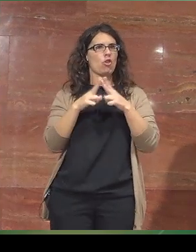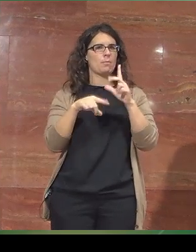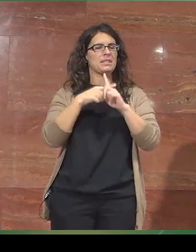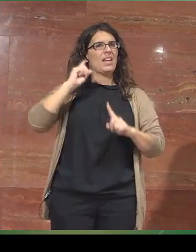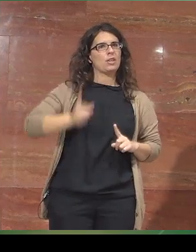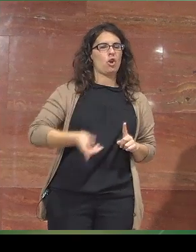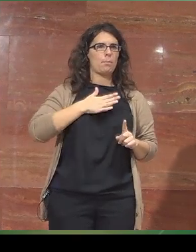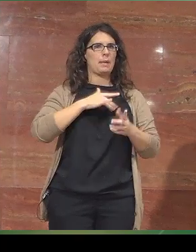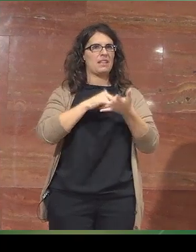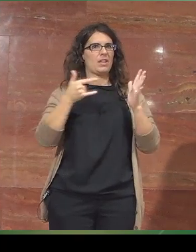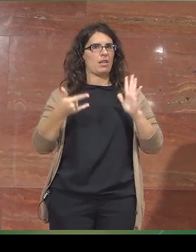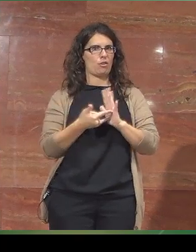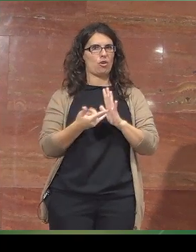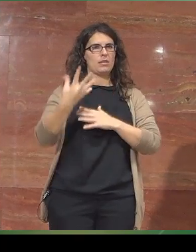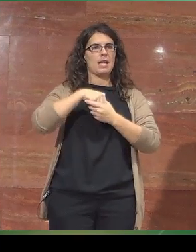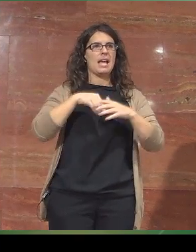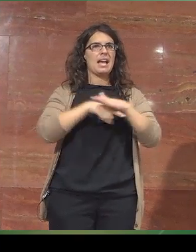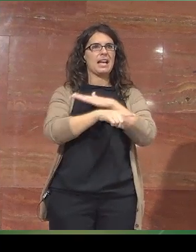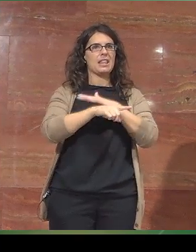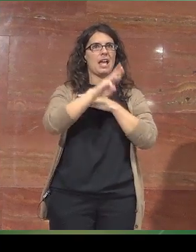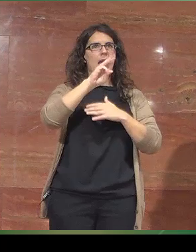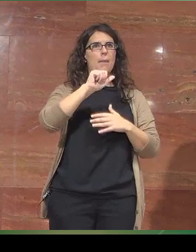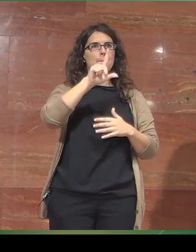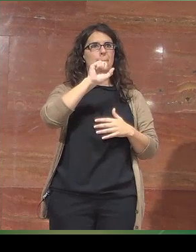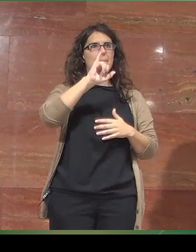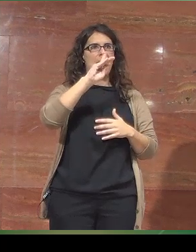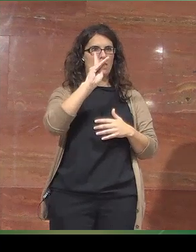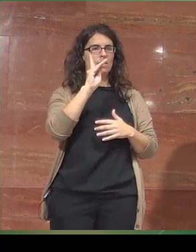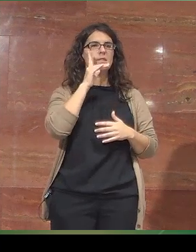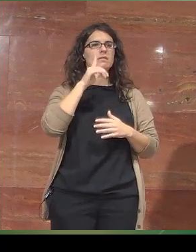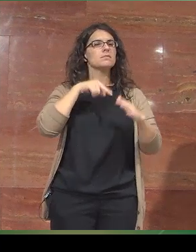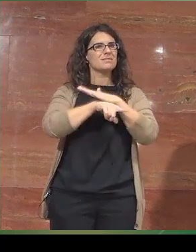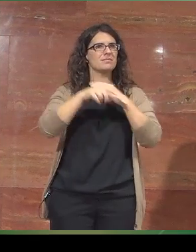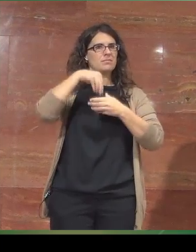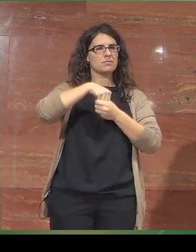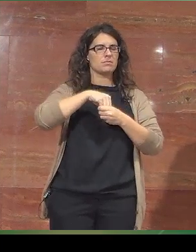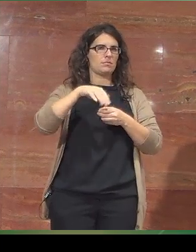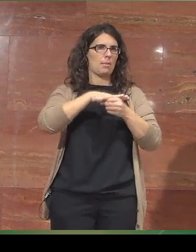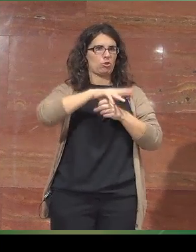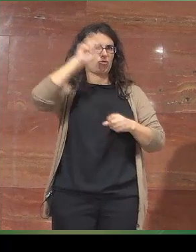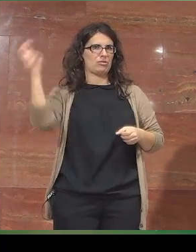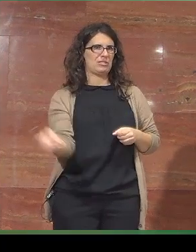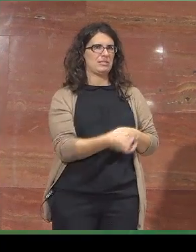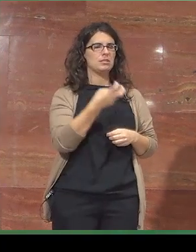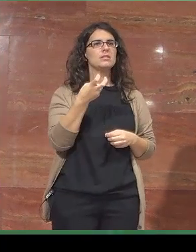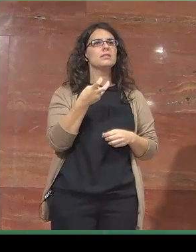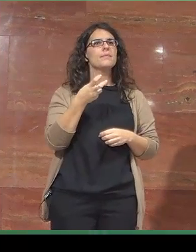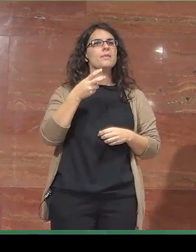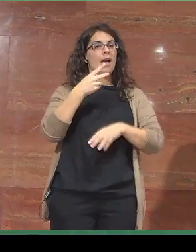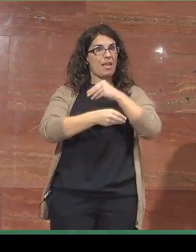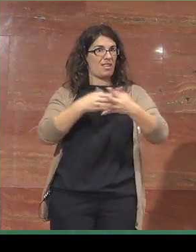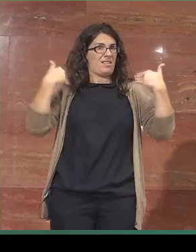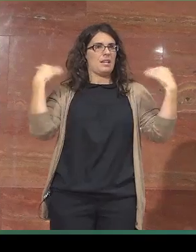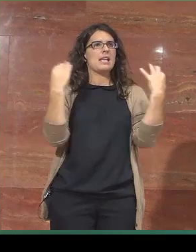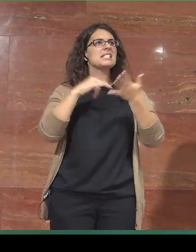de planificación de la agencia Applied, que es una agencia multidisciplinaria que realiza sistemas legibles y